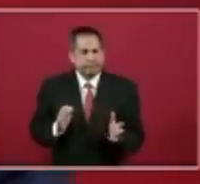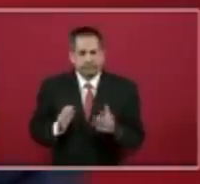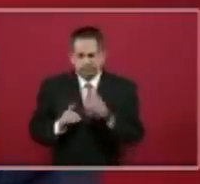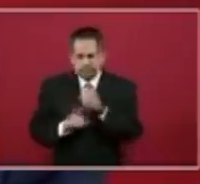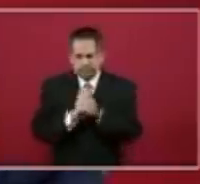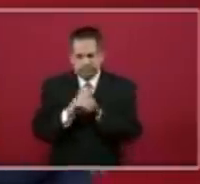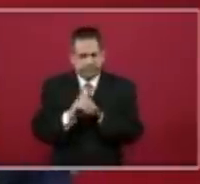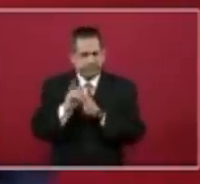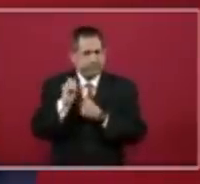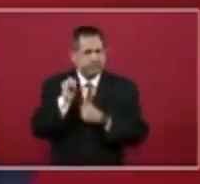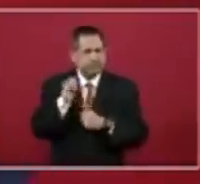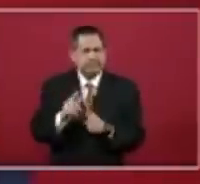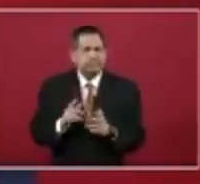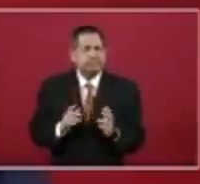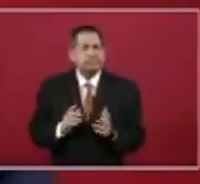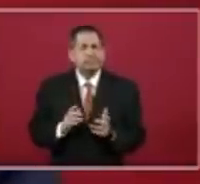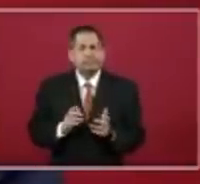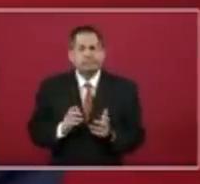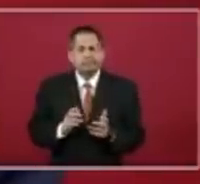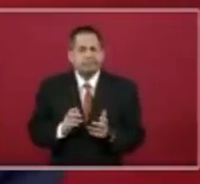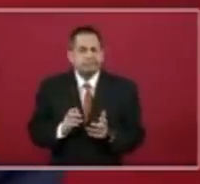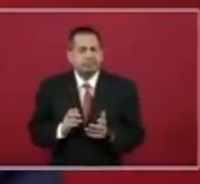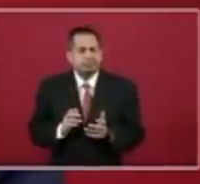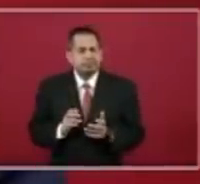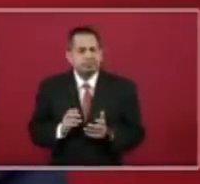problema de